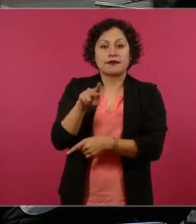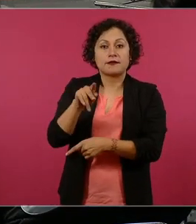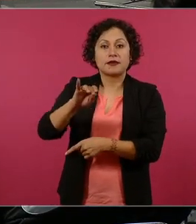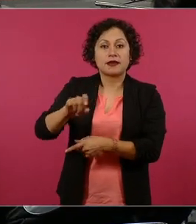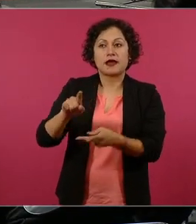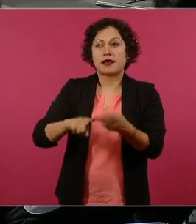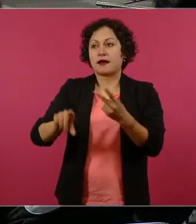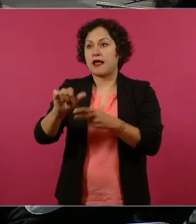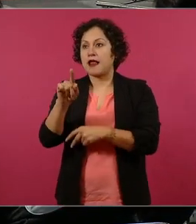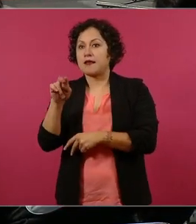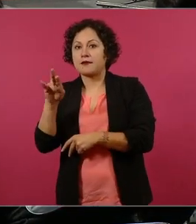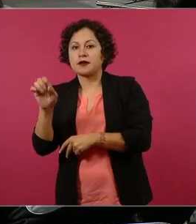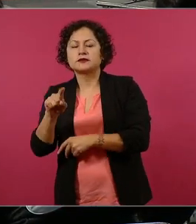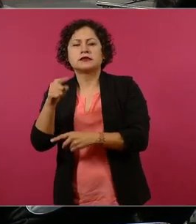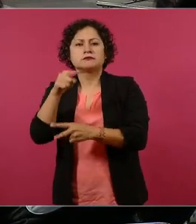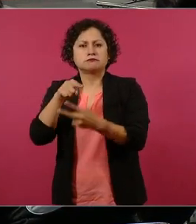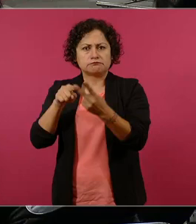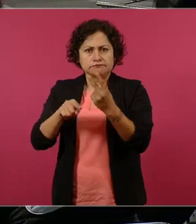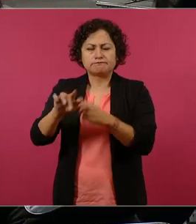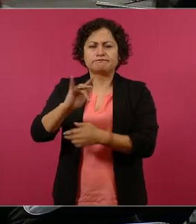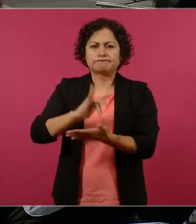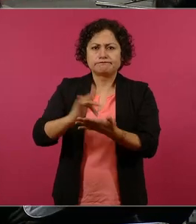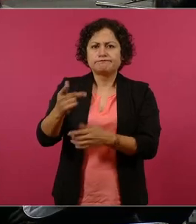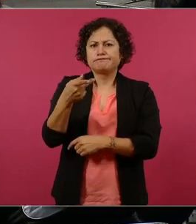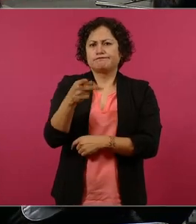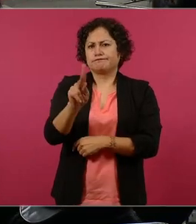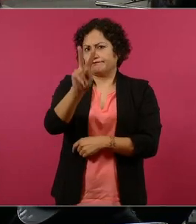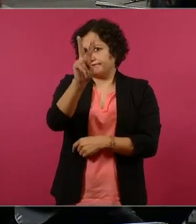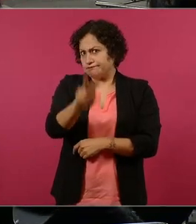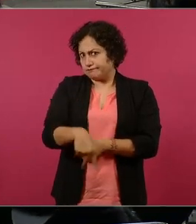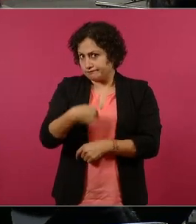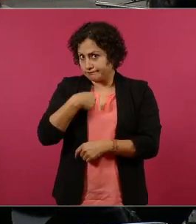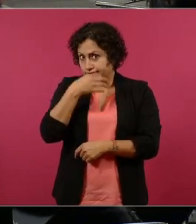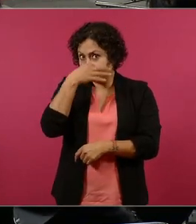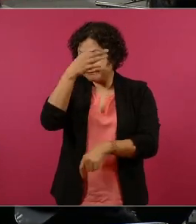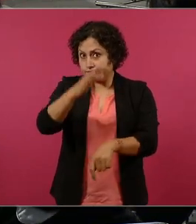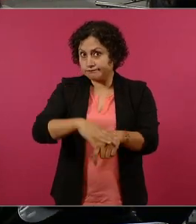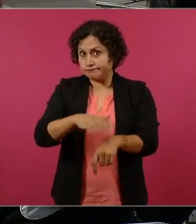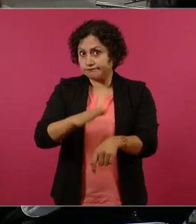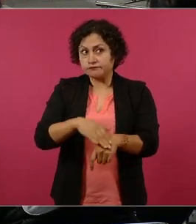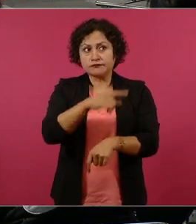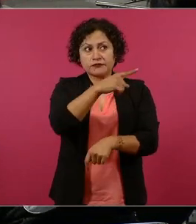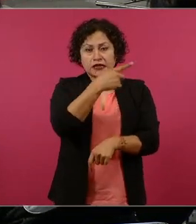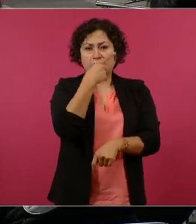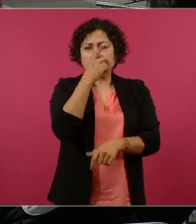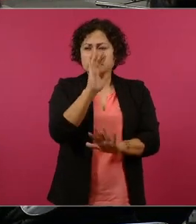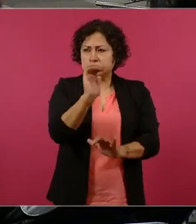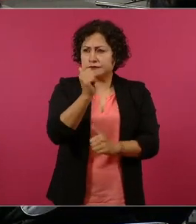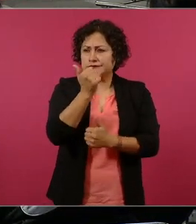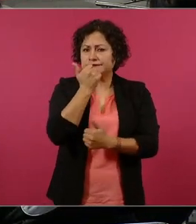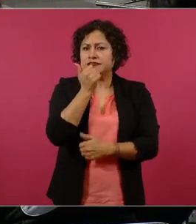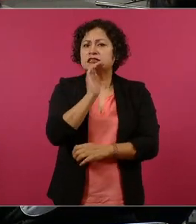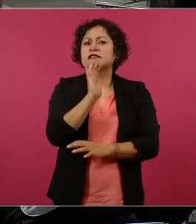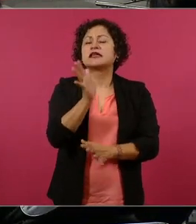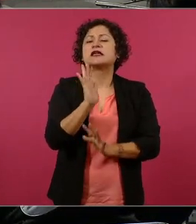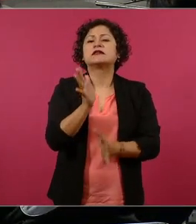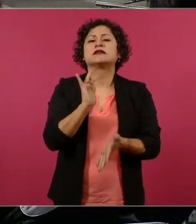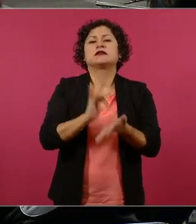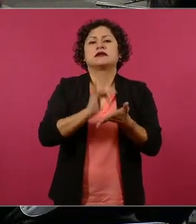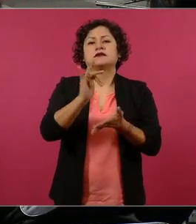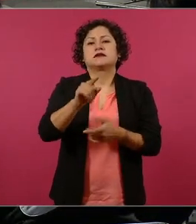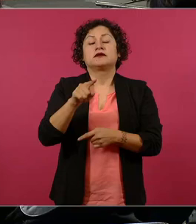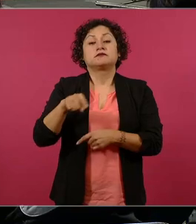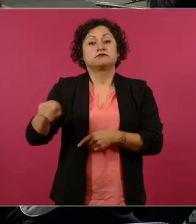ha habido la voluntad ya determinante de solucionar ya ya lo aceptaron que están que cometieron ese tema yo le quiero pedir a